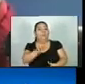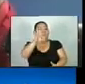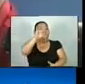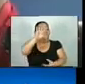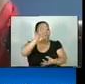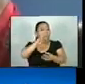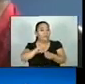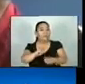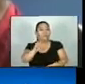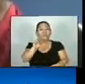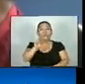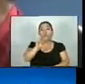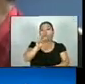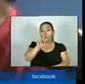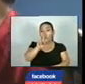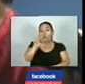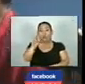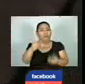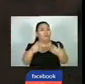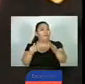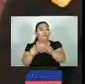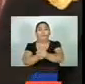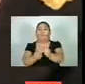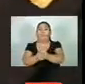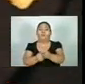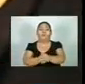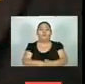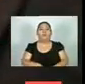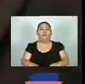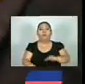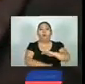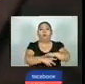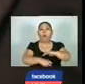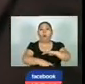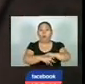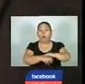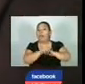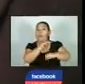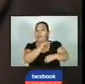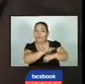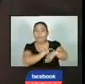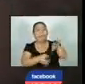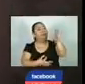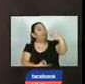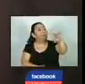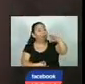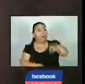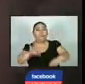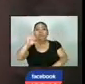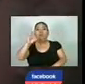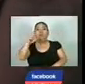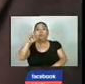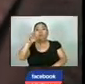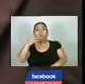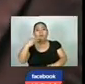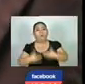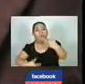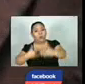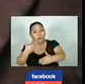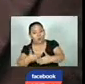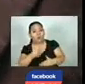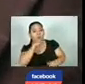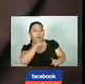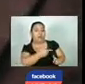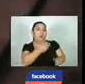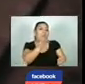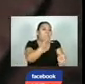un total de 12 irregularidades. La corrupción del Fiscalía General de la República presenta demanda de proceso declarativo común